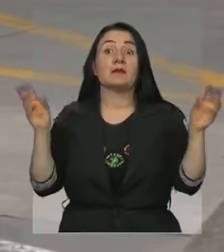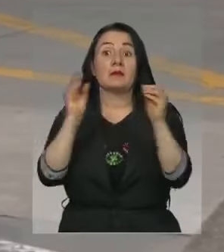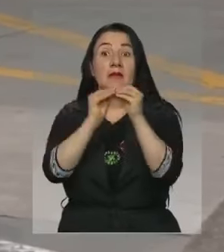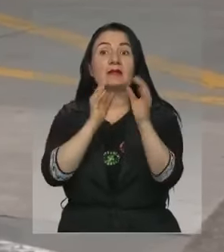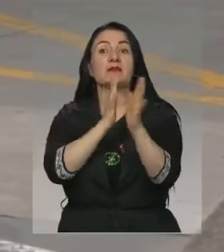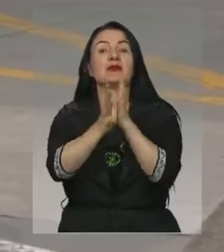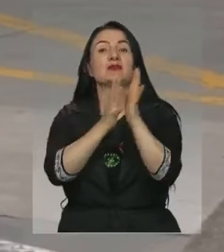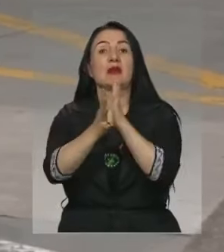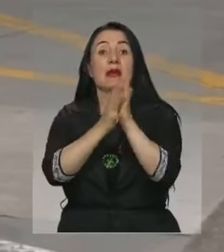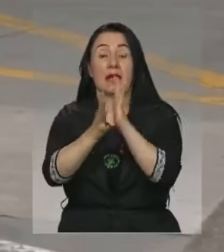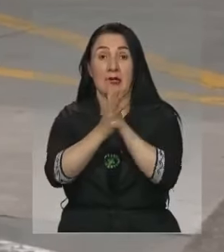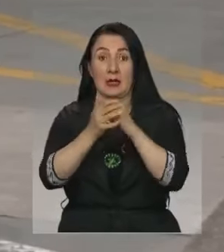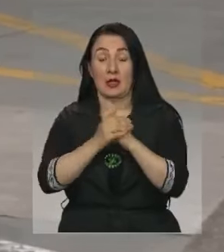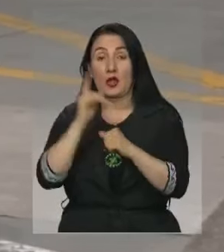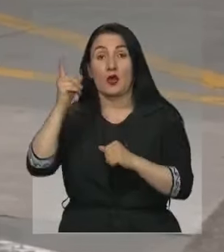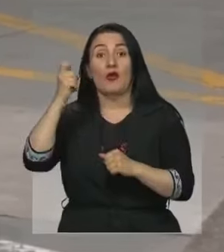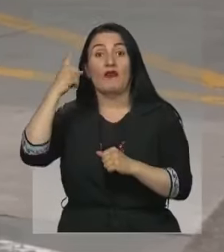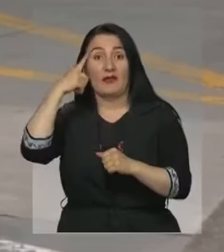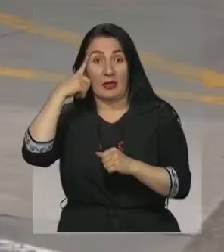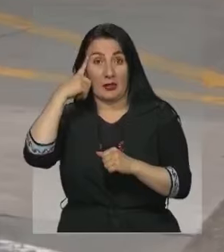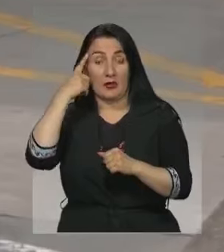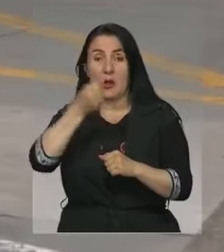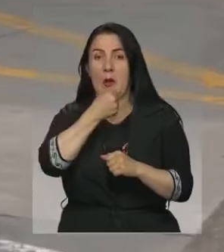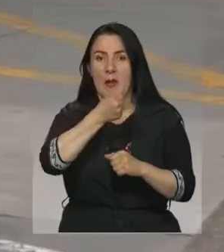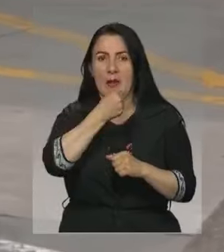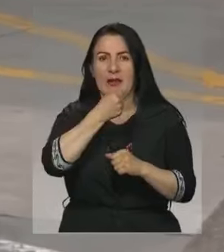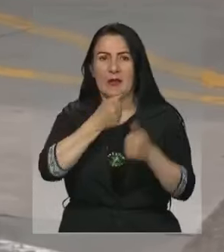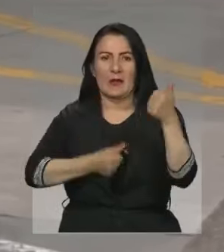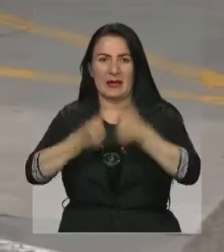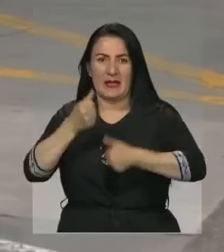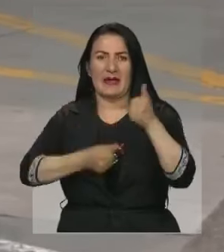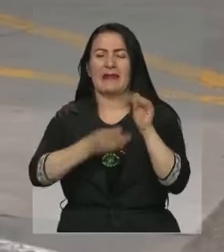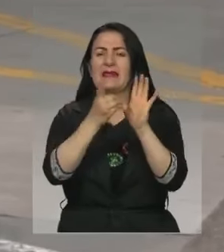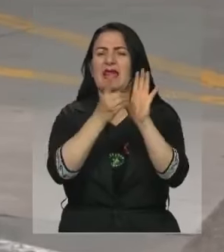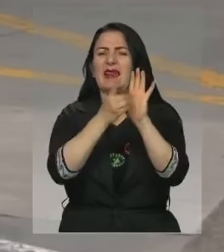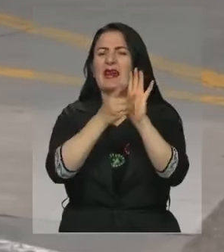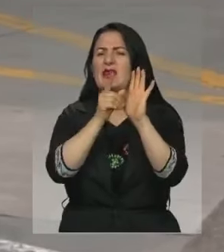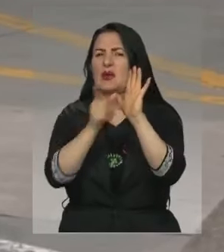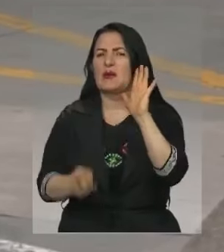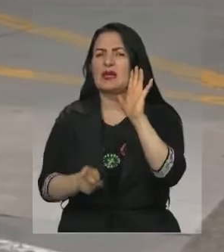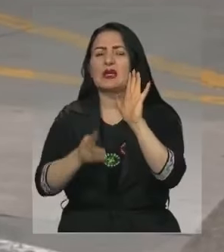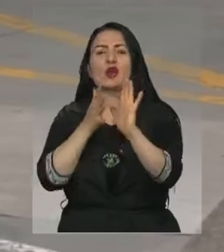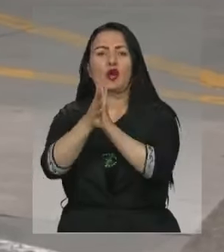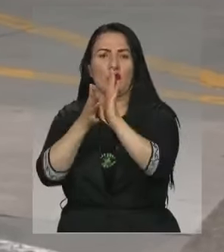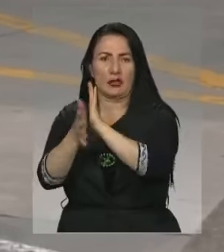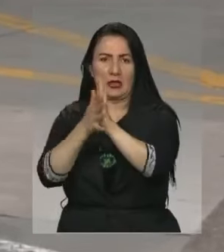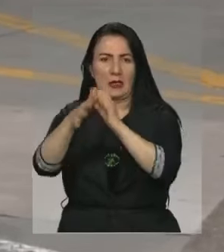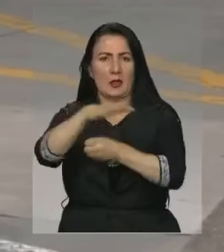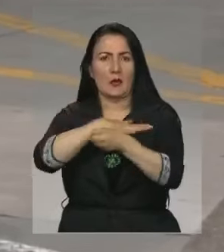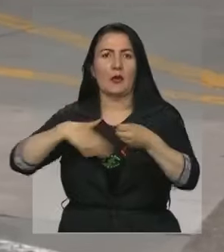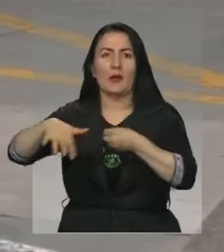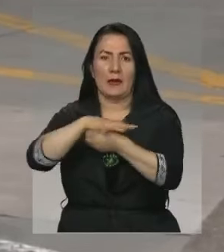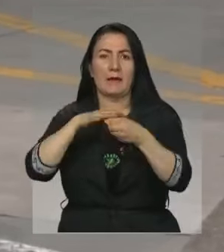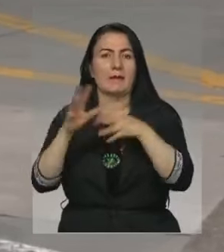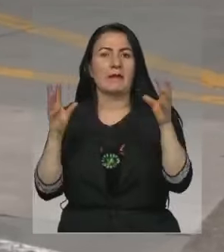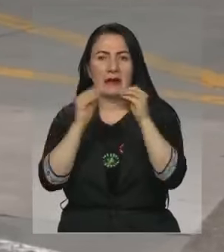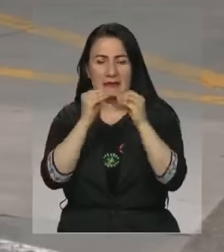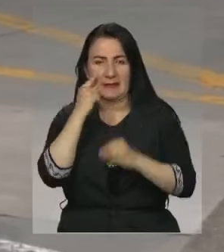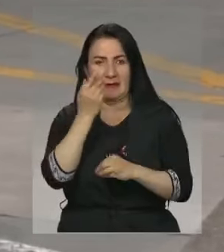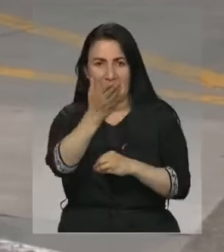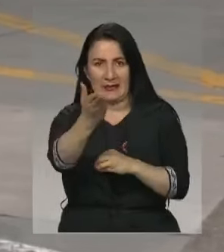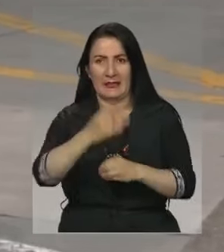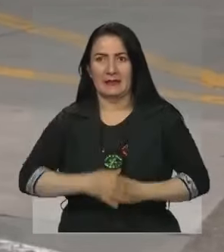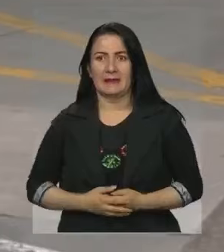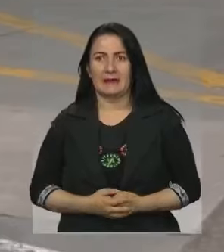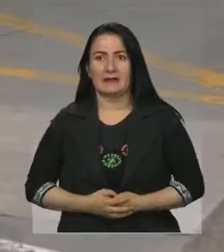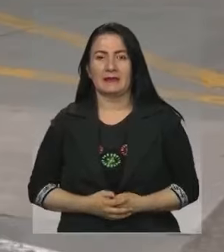Además, mencionarles que el gobierno las emitió por medio de decreto. Pero para contarles y contextualizarles un poco más, los invitamos